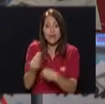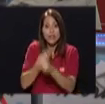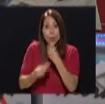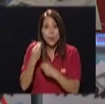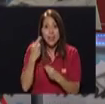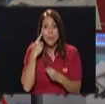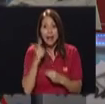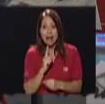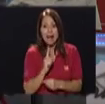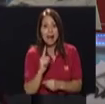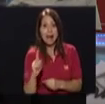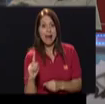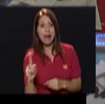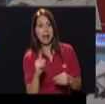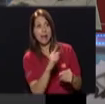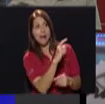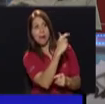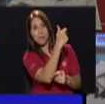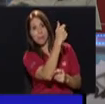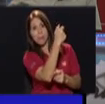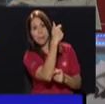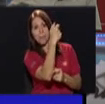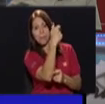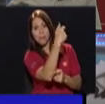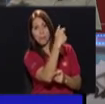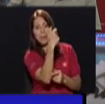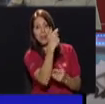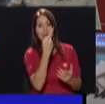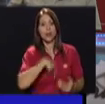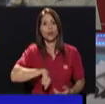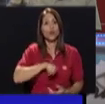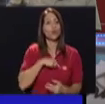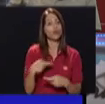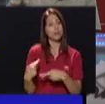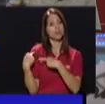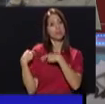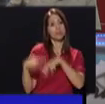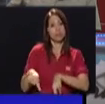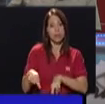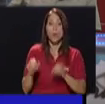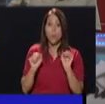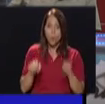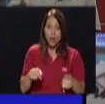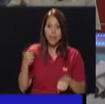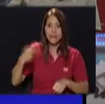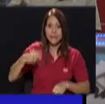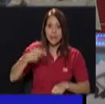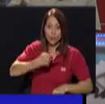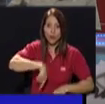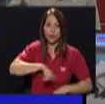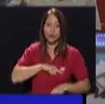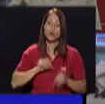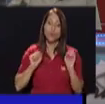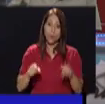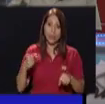de comportamientos que estamos los seres humanos haciendo de manera irresponsable que nos ponen en riesgo a nosotros y ponen en riesgo a la fauna. Yo creo que